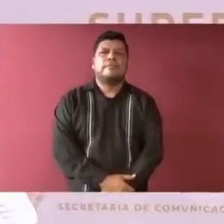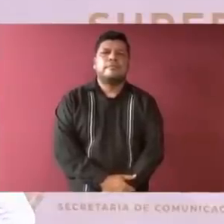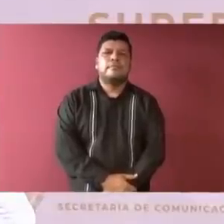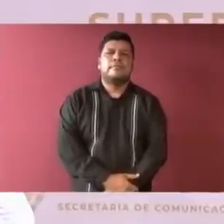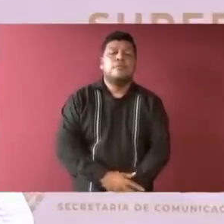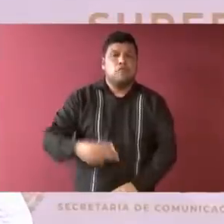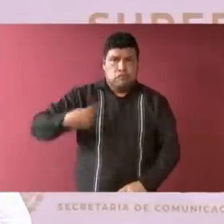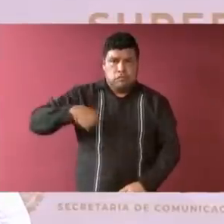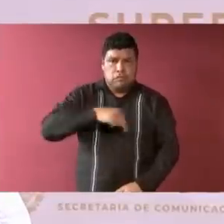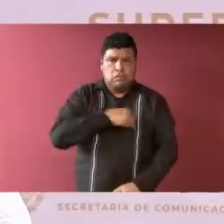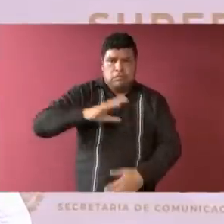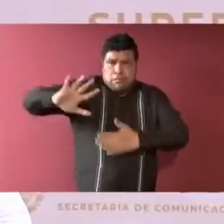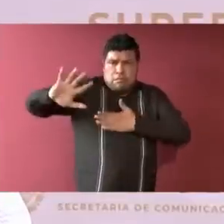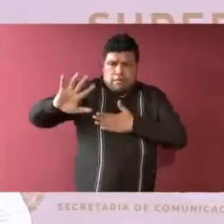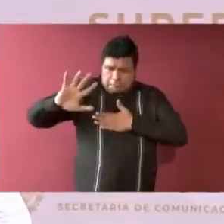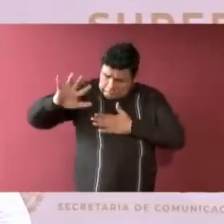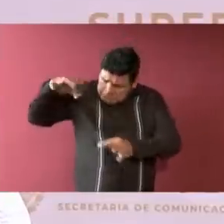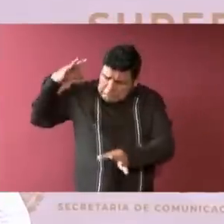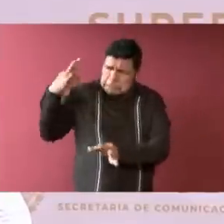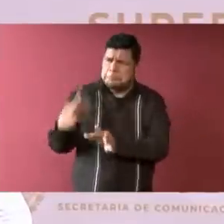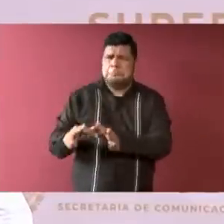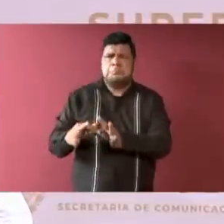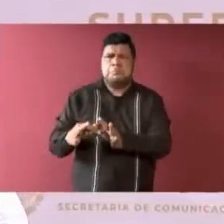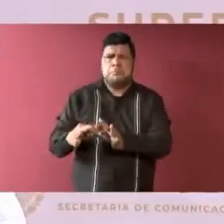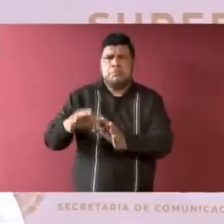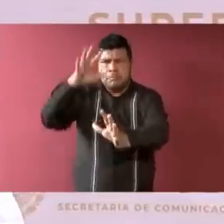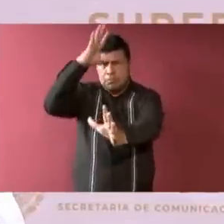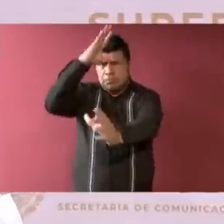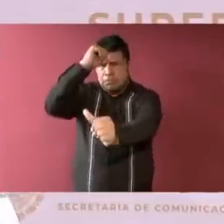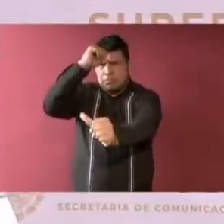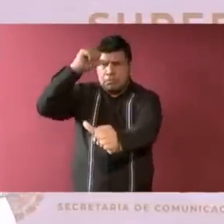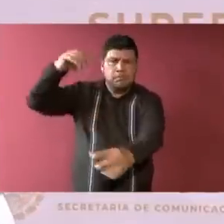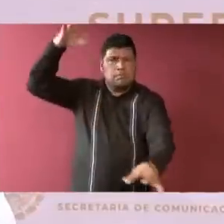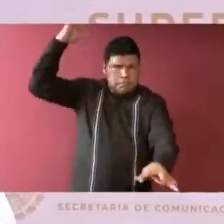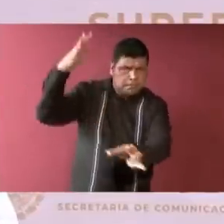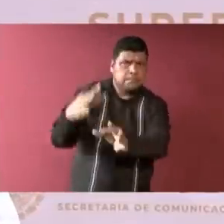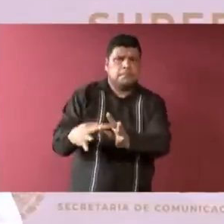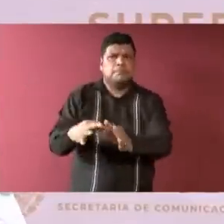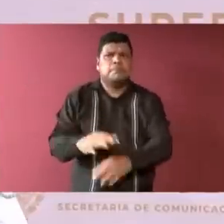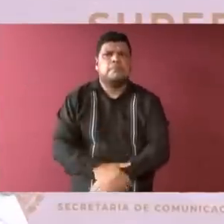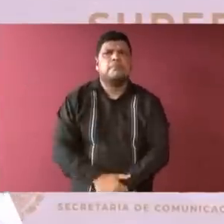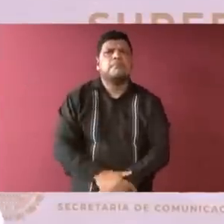compartan nuestros contenidos para que más gente se entere que el